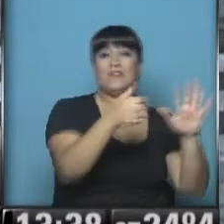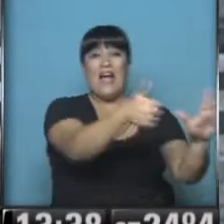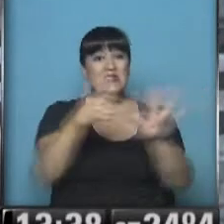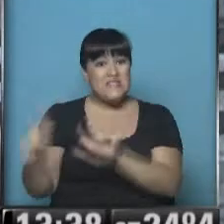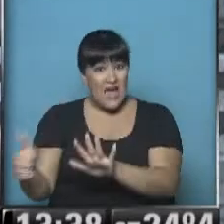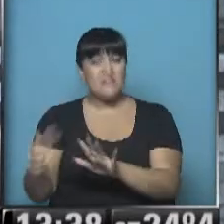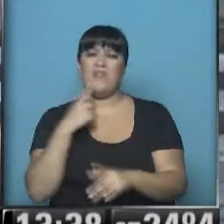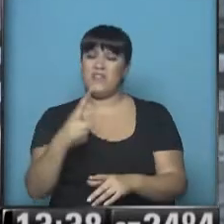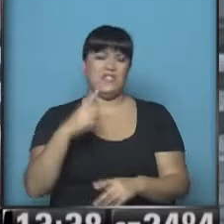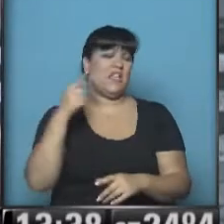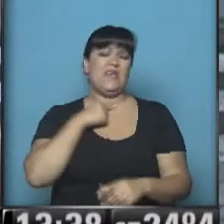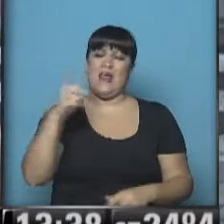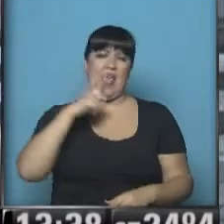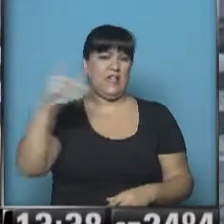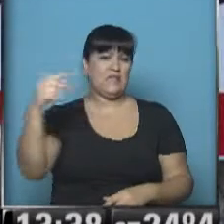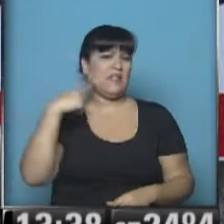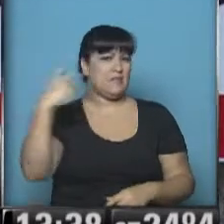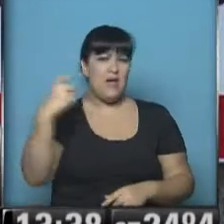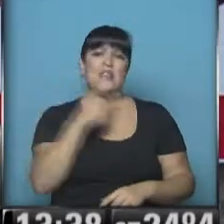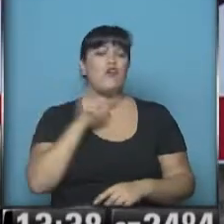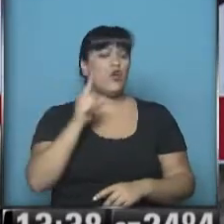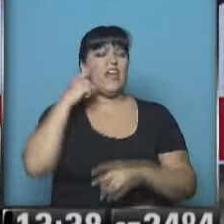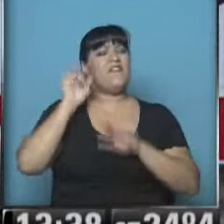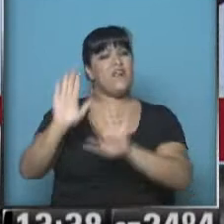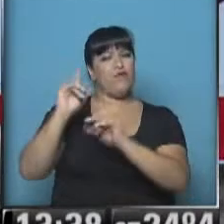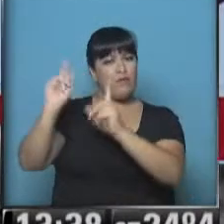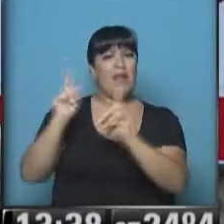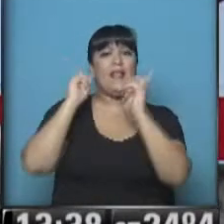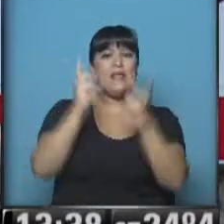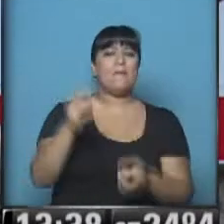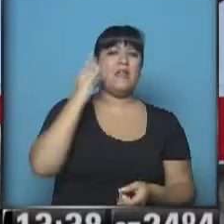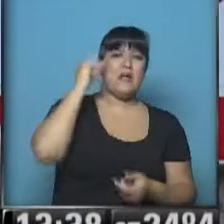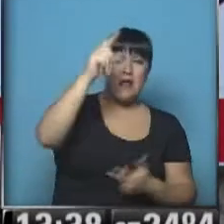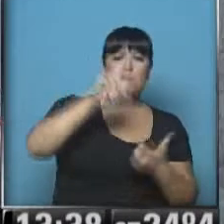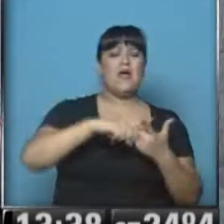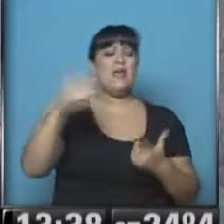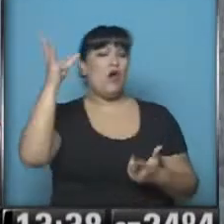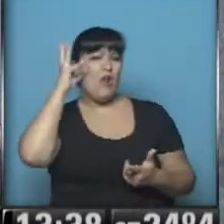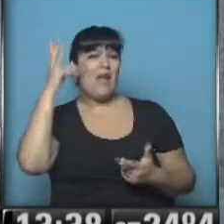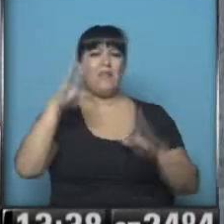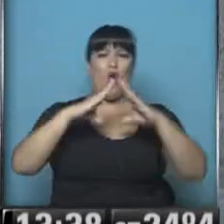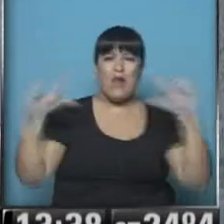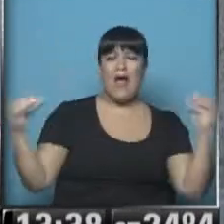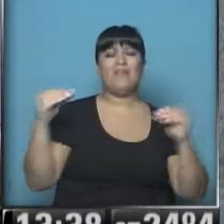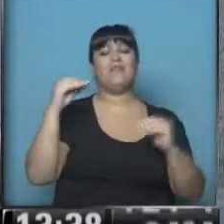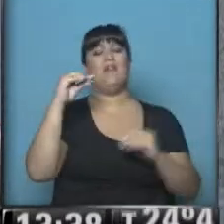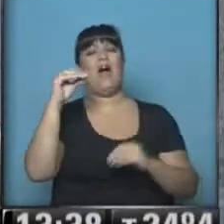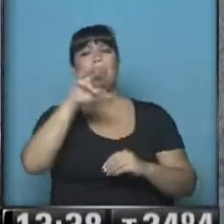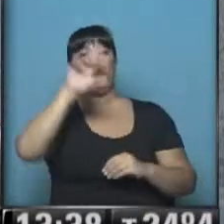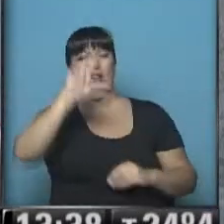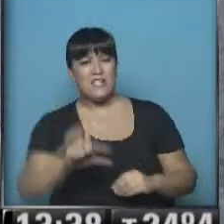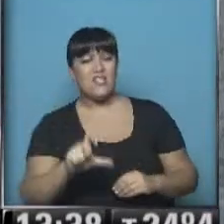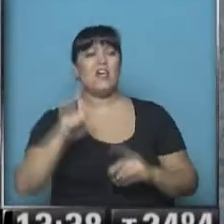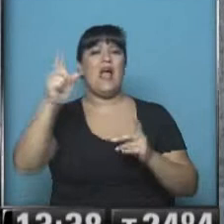en un marco encuesta realizado a 6.000 jóvenes también del Reino Unido, Alemania, Italia, Holanda, República Checa y